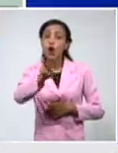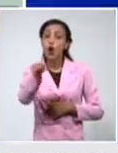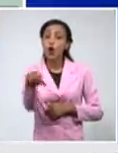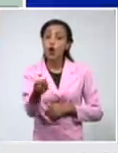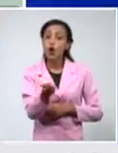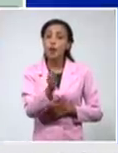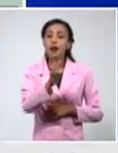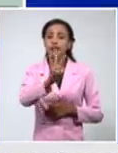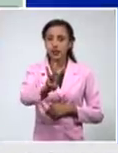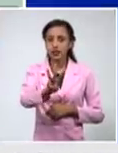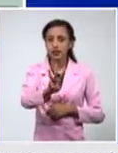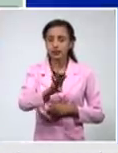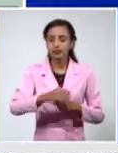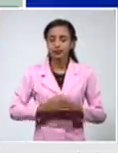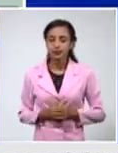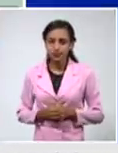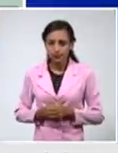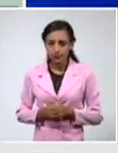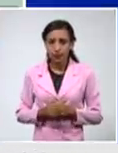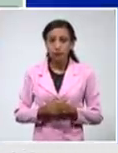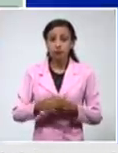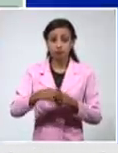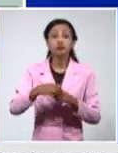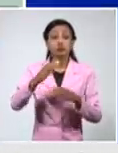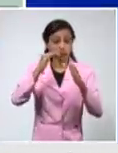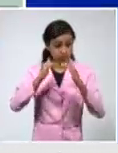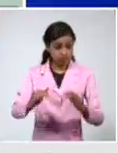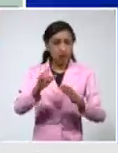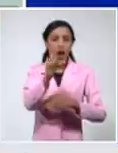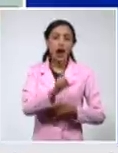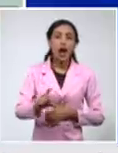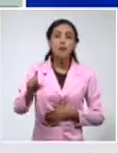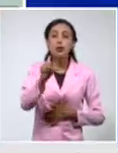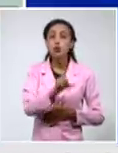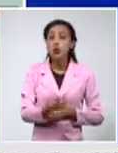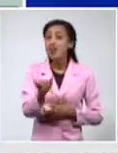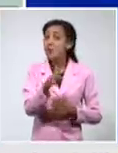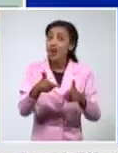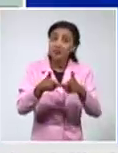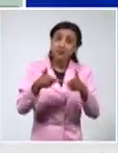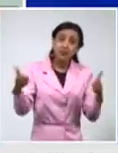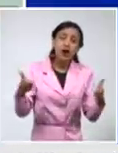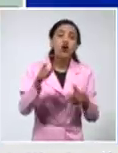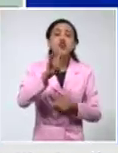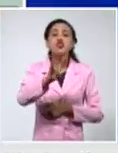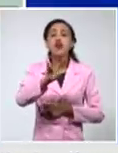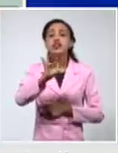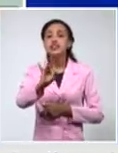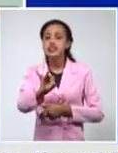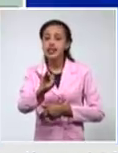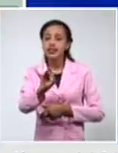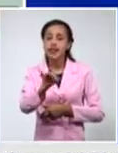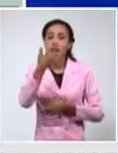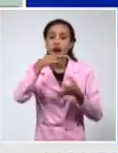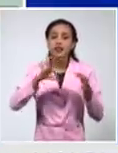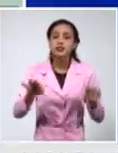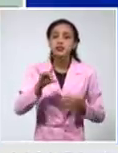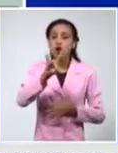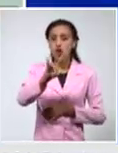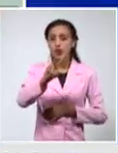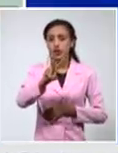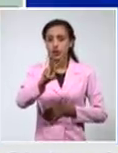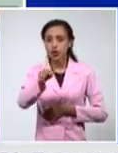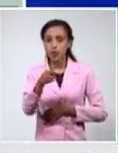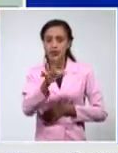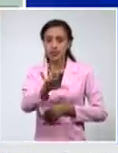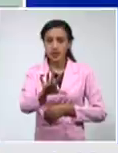136,3. Después le sigue Camagüey con una tasa elevada, 97, Artemisa 82,5,